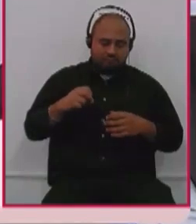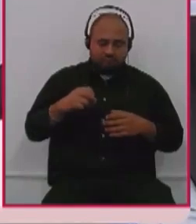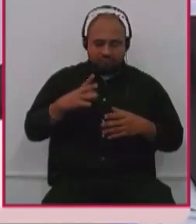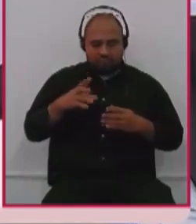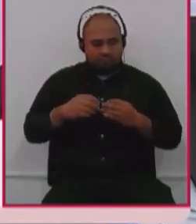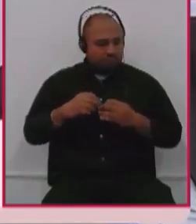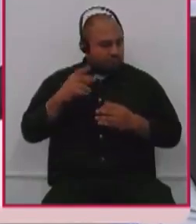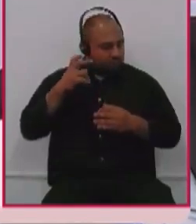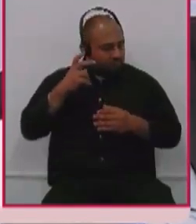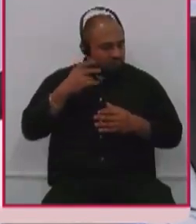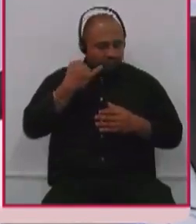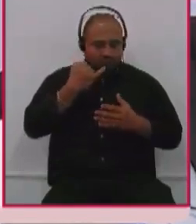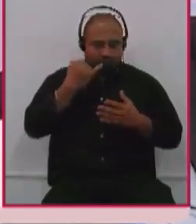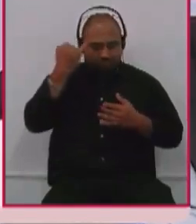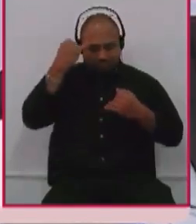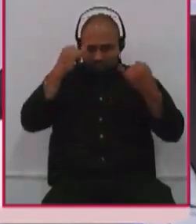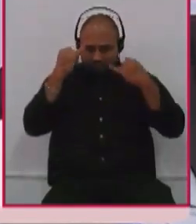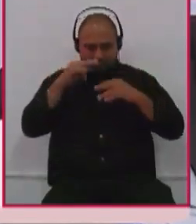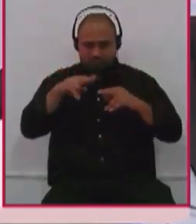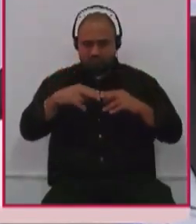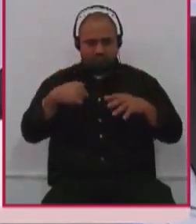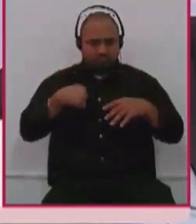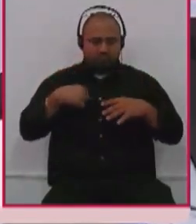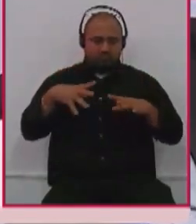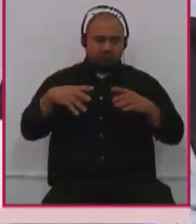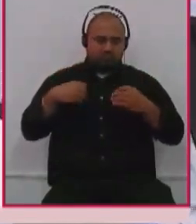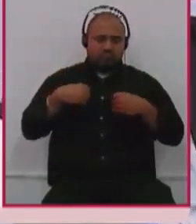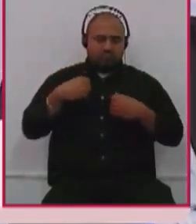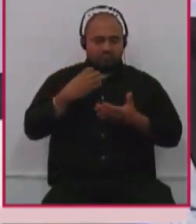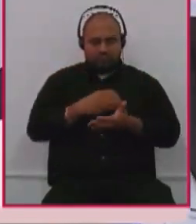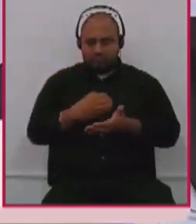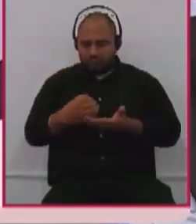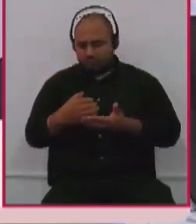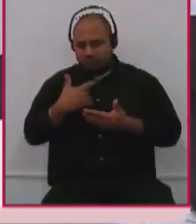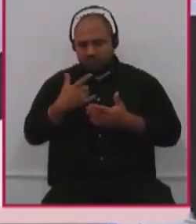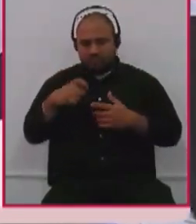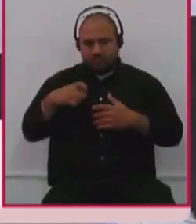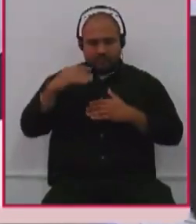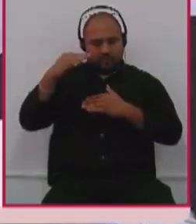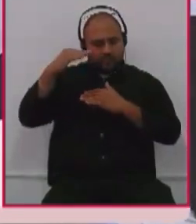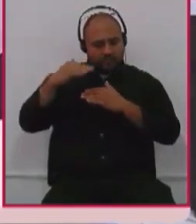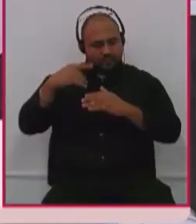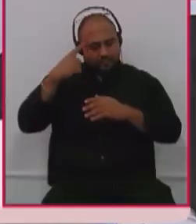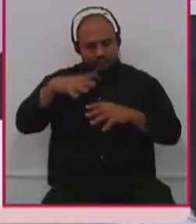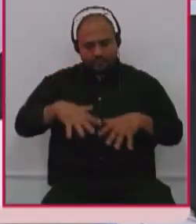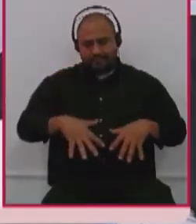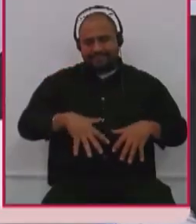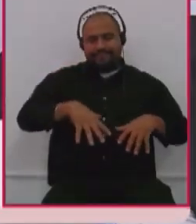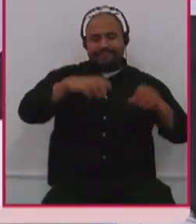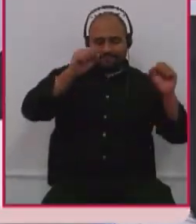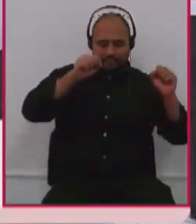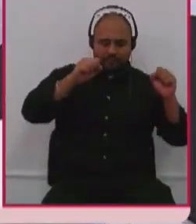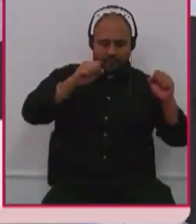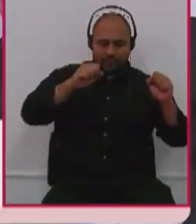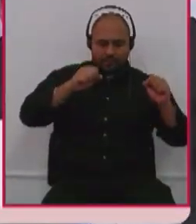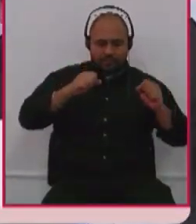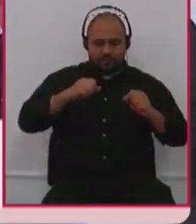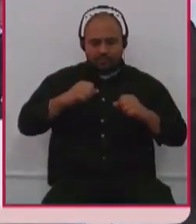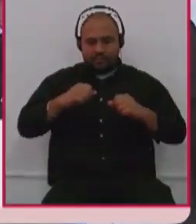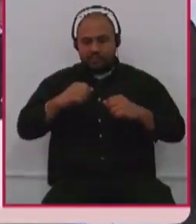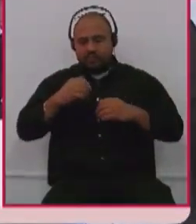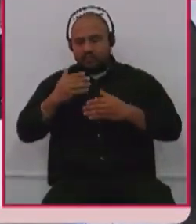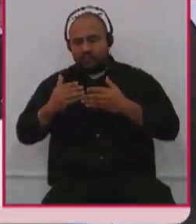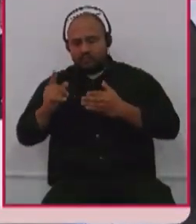Porque con estos precios, la cosa es cómo lograr maximizar esta recuperación secundaria sin generar un